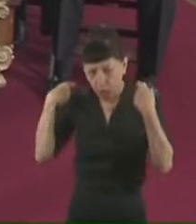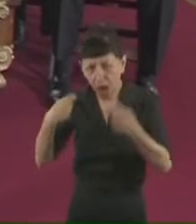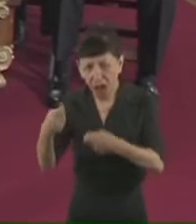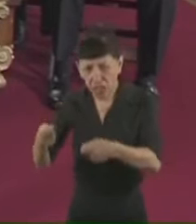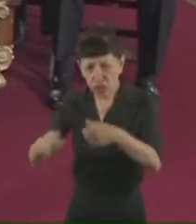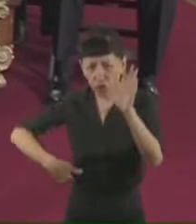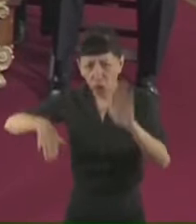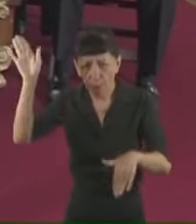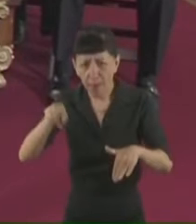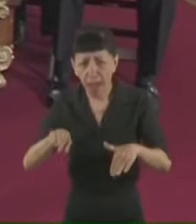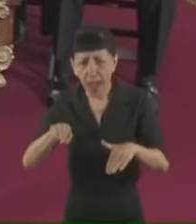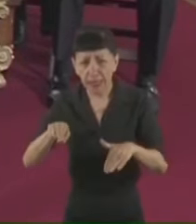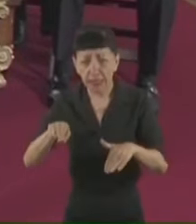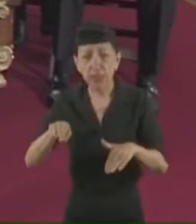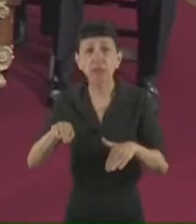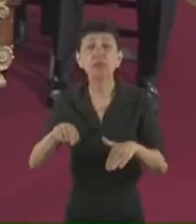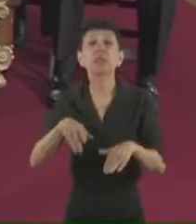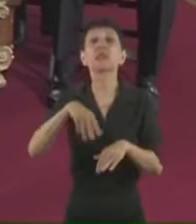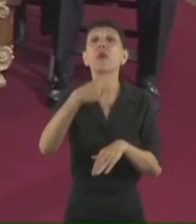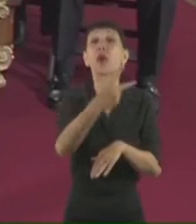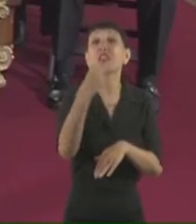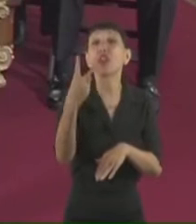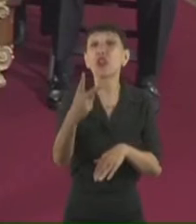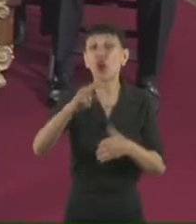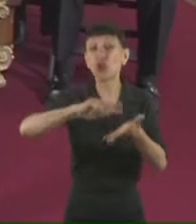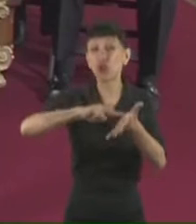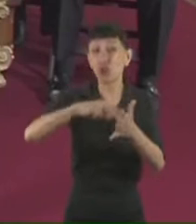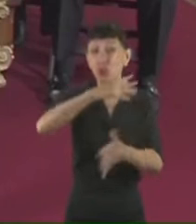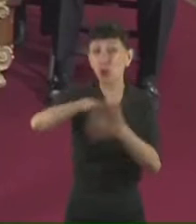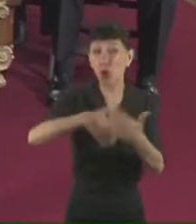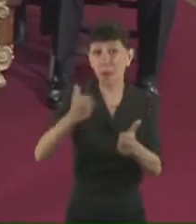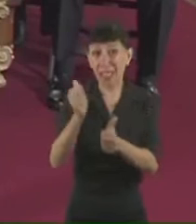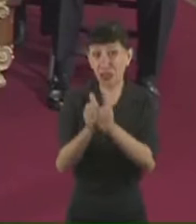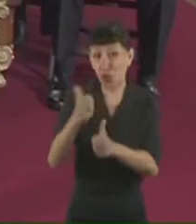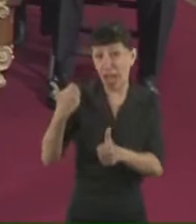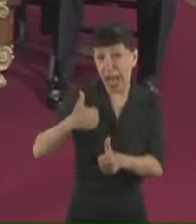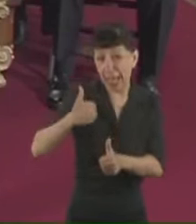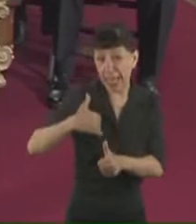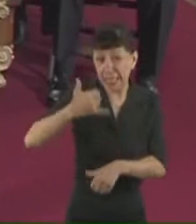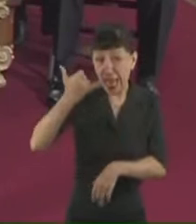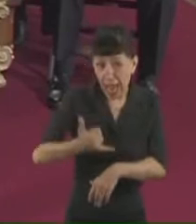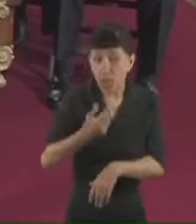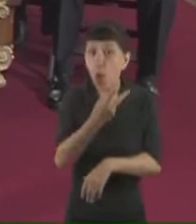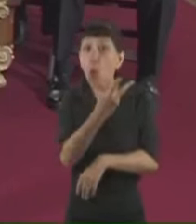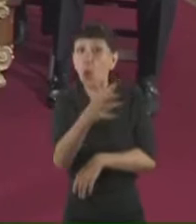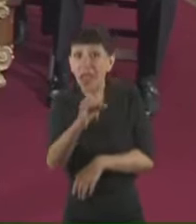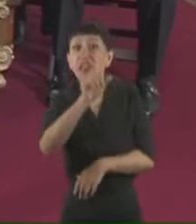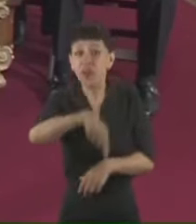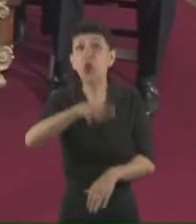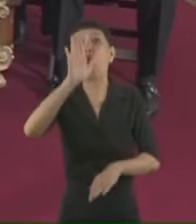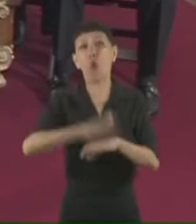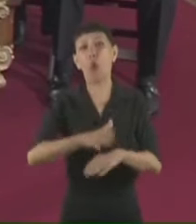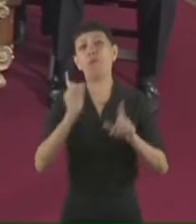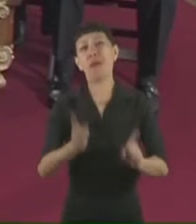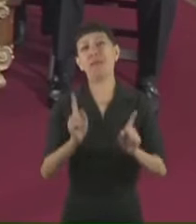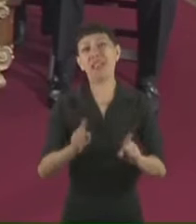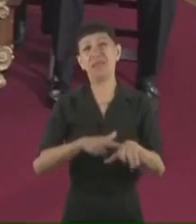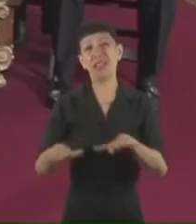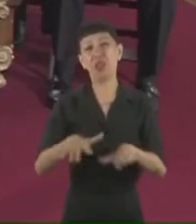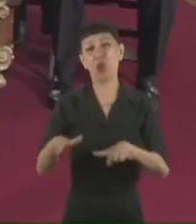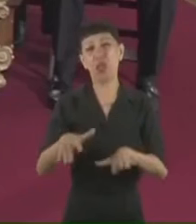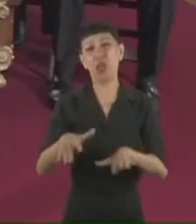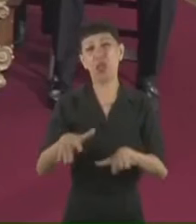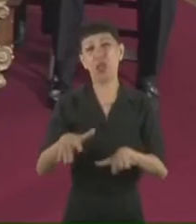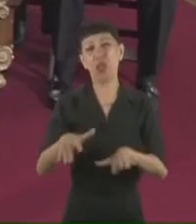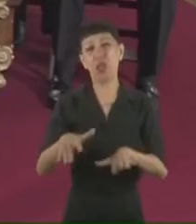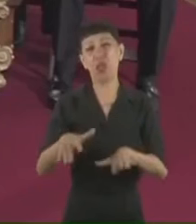sufrimos en nuestra historia 20 han tenido origen fiscal pero como la clase política no ha querido atacar nunca